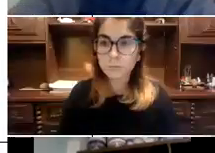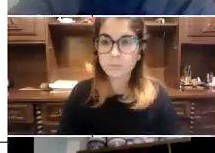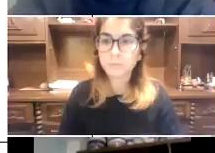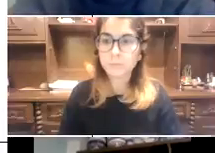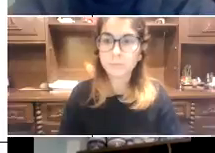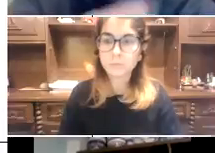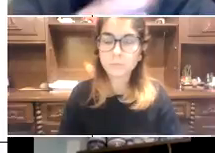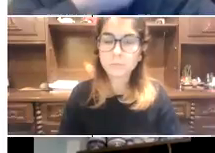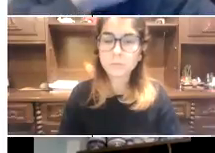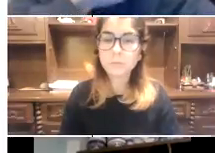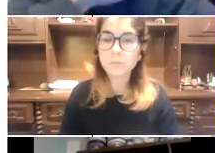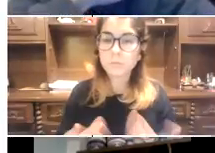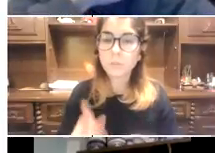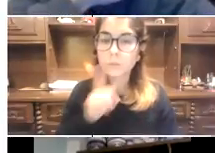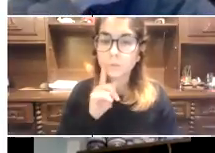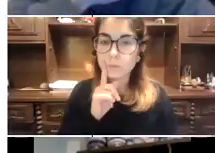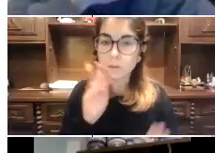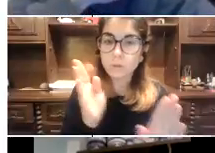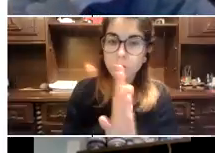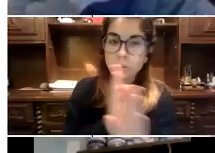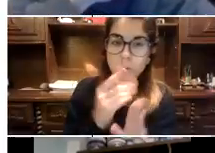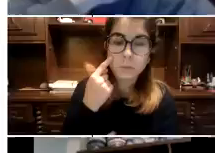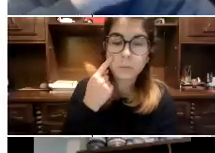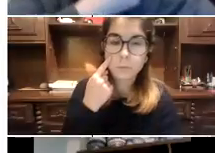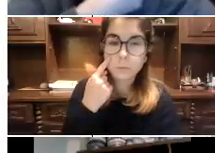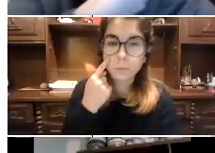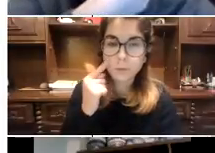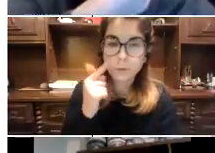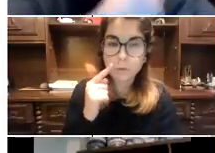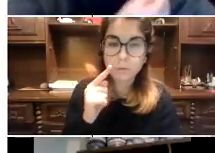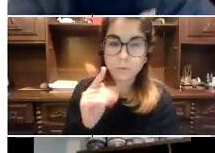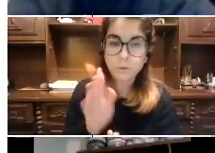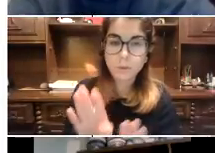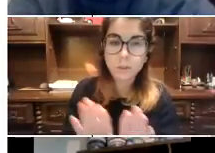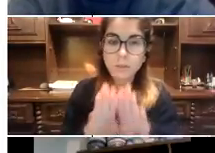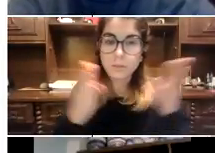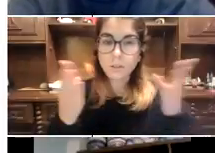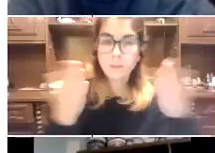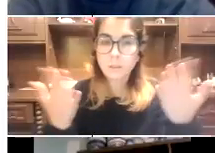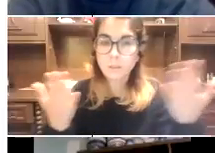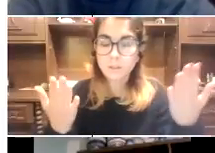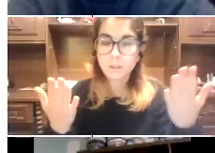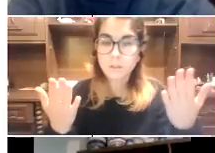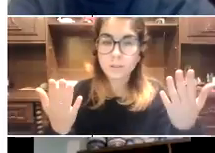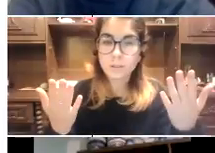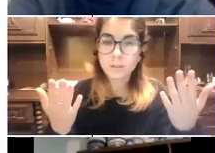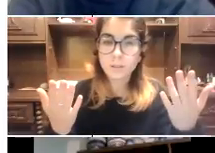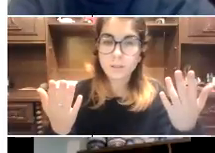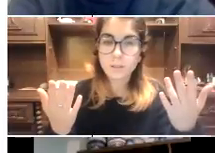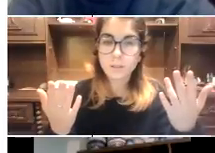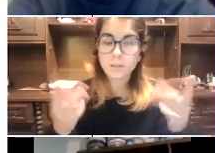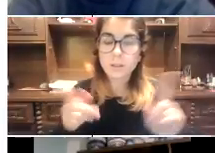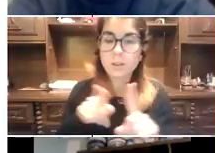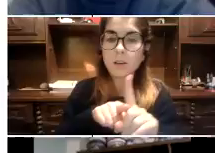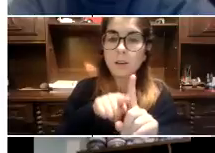Yo lo tengo oculto, pero voy a destapar justamente a propósito de este foro, en las diapositivas de calor, temperatura y